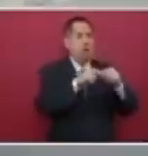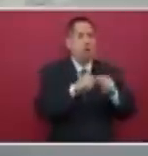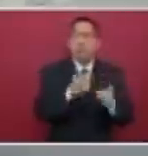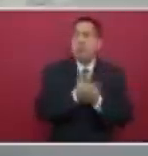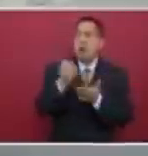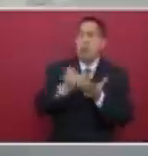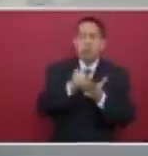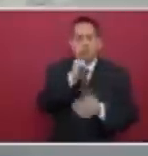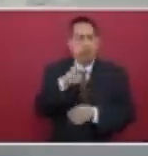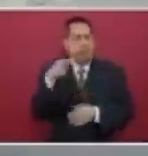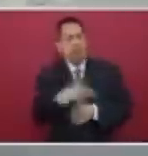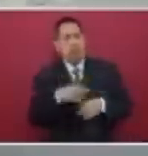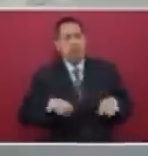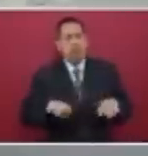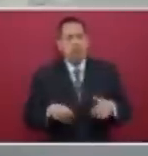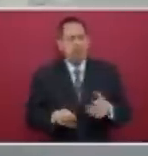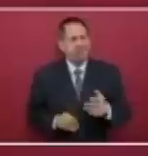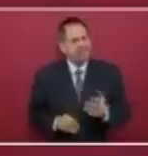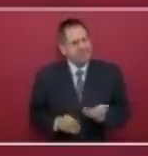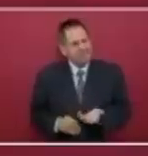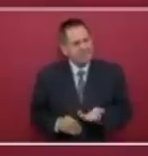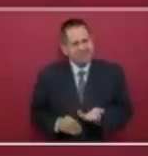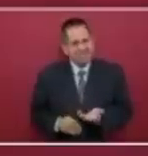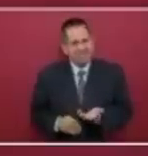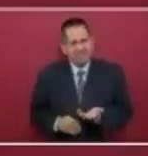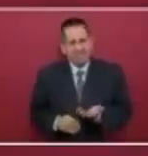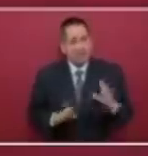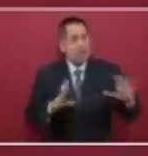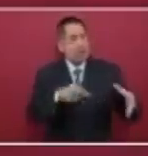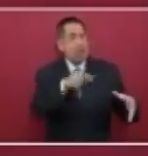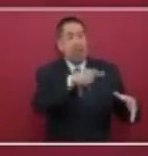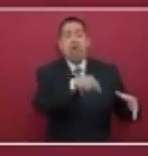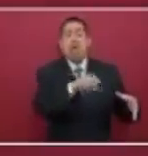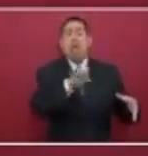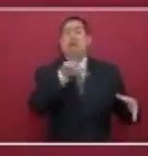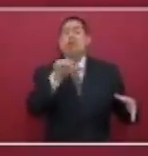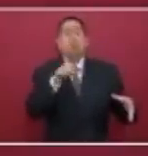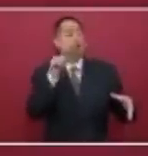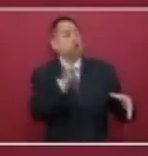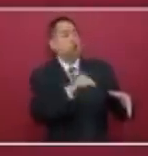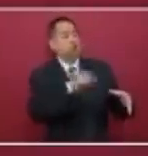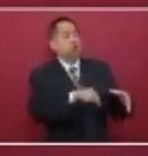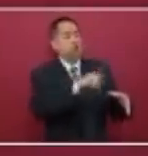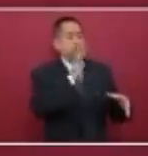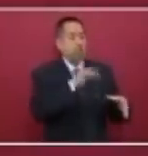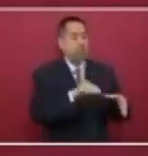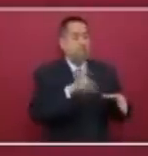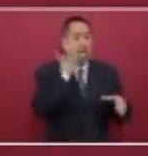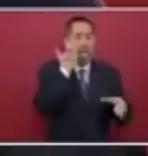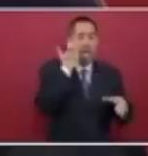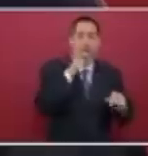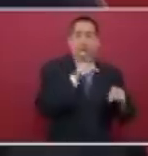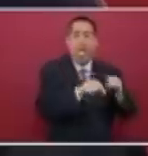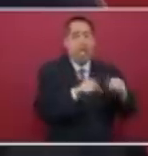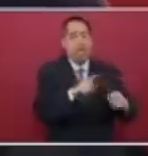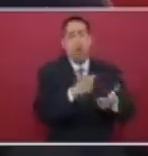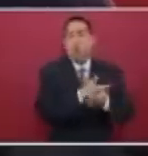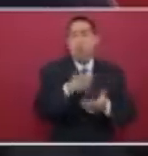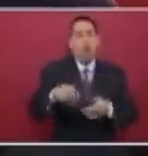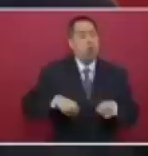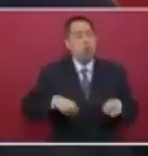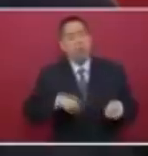y ahí este tenían a todos entretenidos no